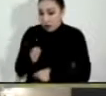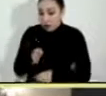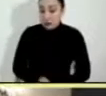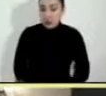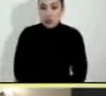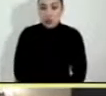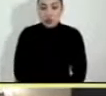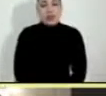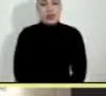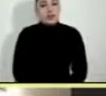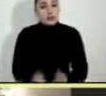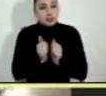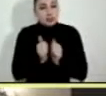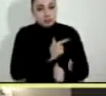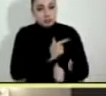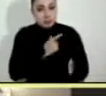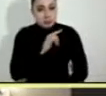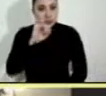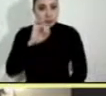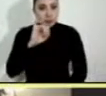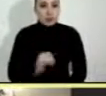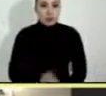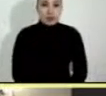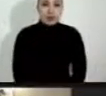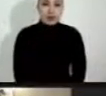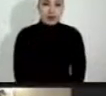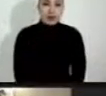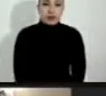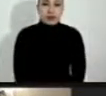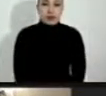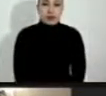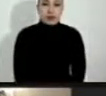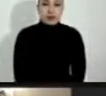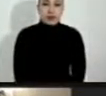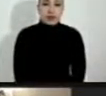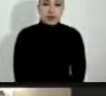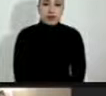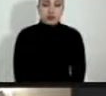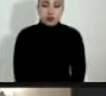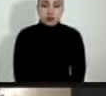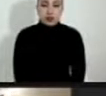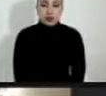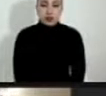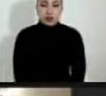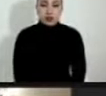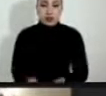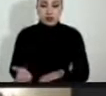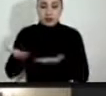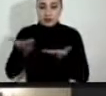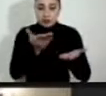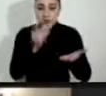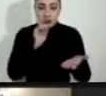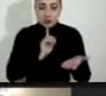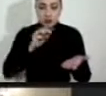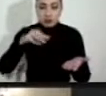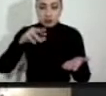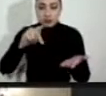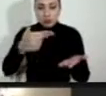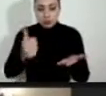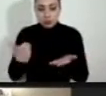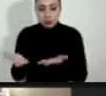gusto, diputada presidenta, y con adelante. Todo gusto, diputada Marta. Adelante, diputada Marta Ávila. Diputado